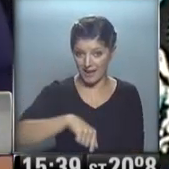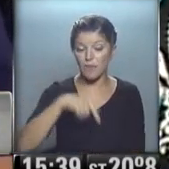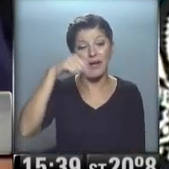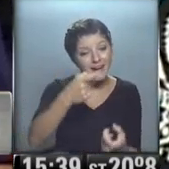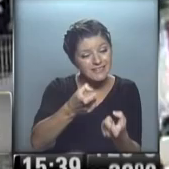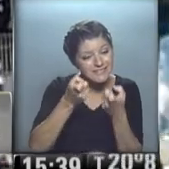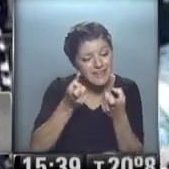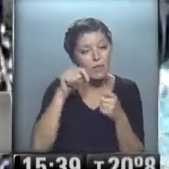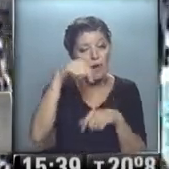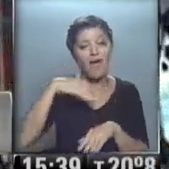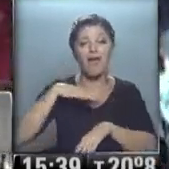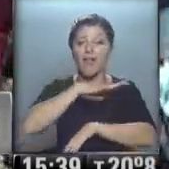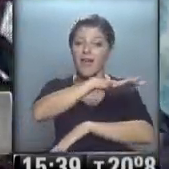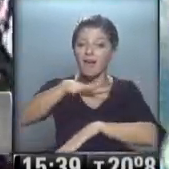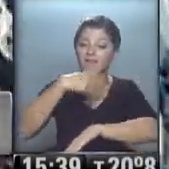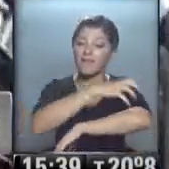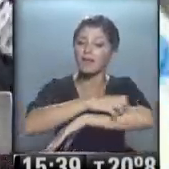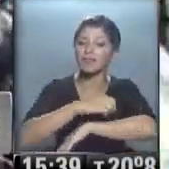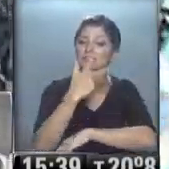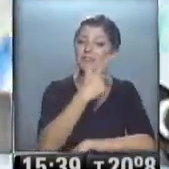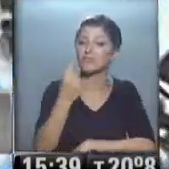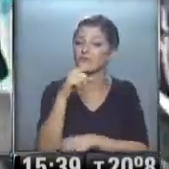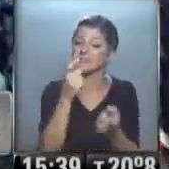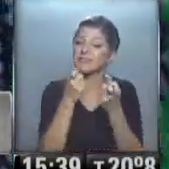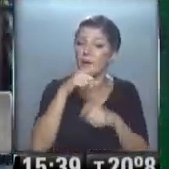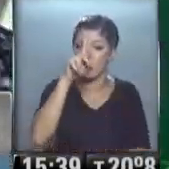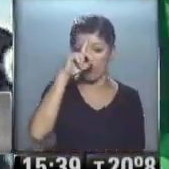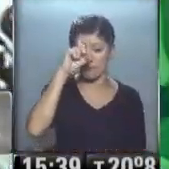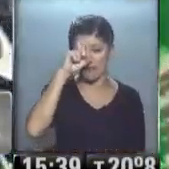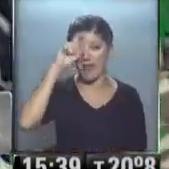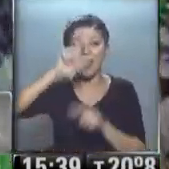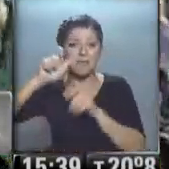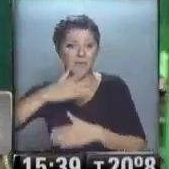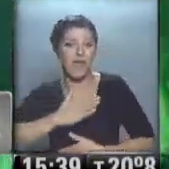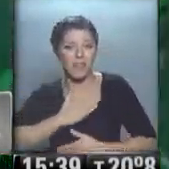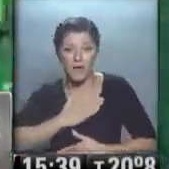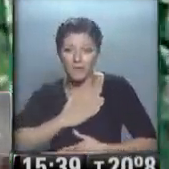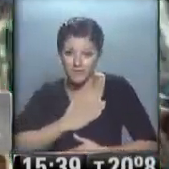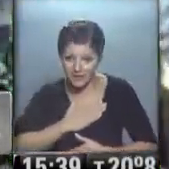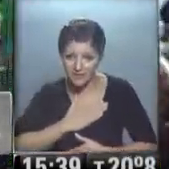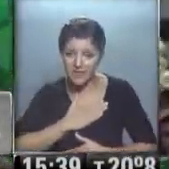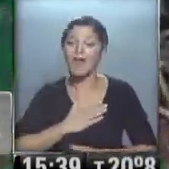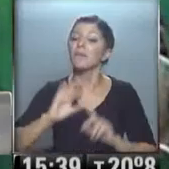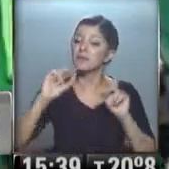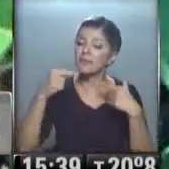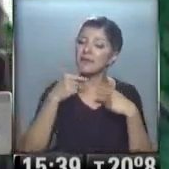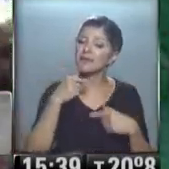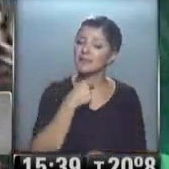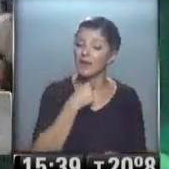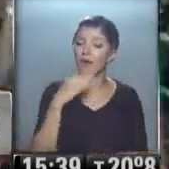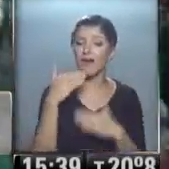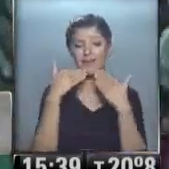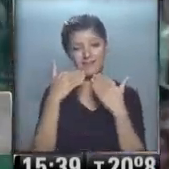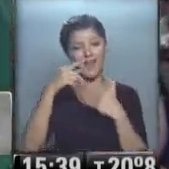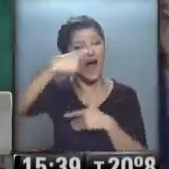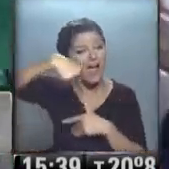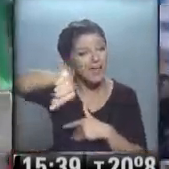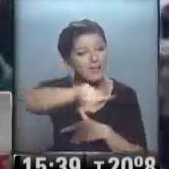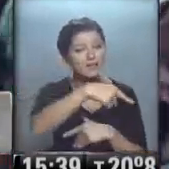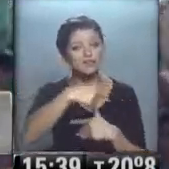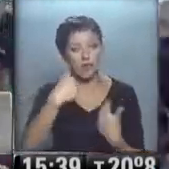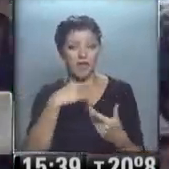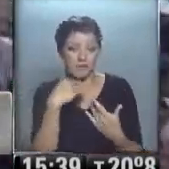eso acá entre la Villa 31. Los vecinos están contentos y quiero agradecer también a los vecinos que me dieron la posibilidad de